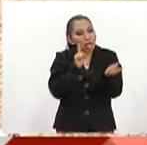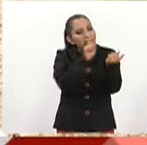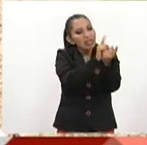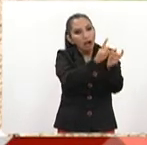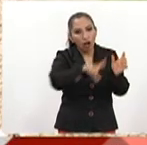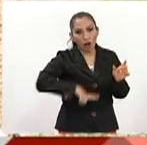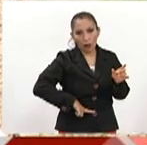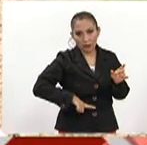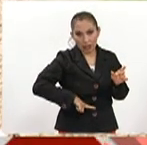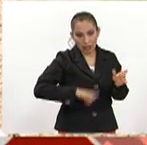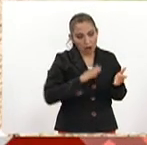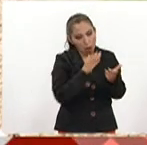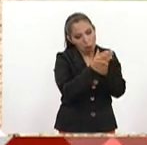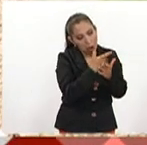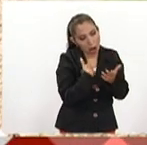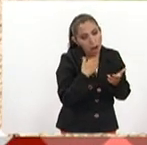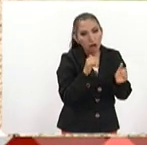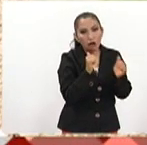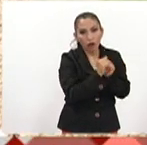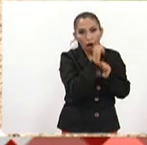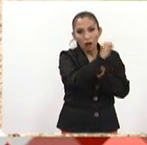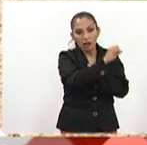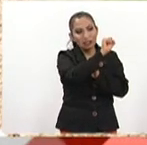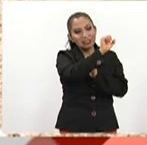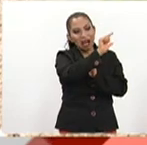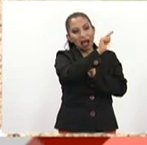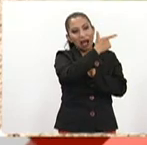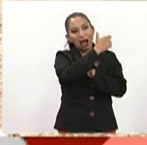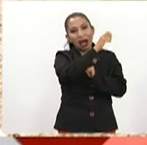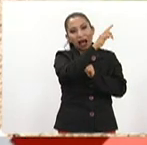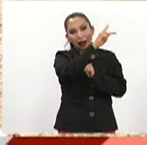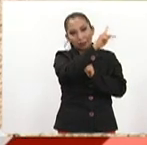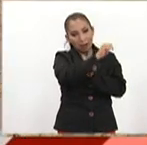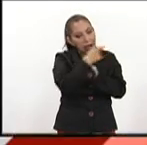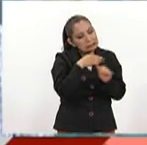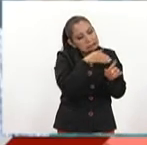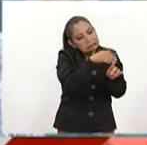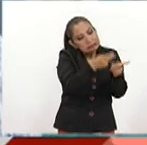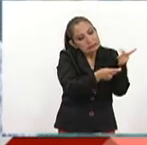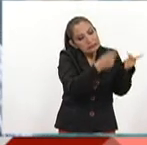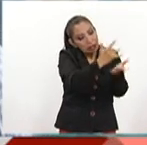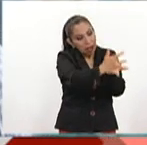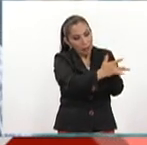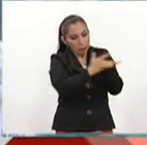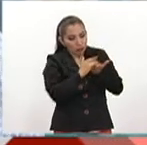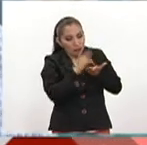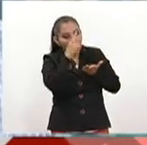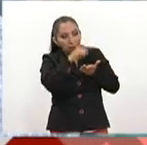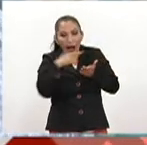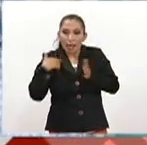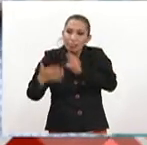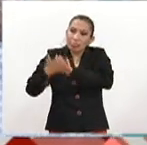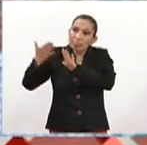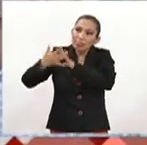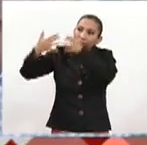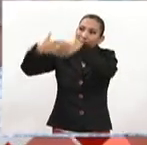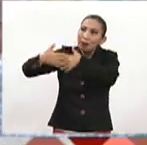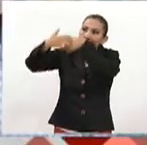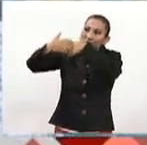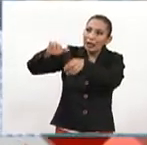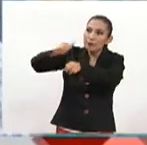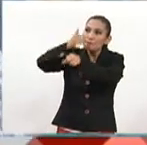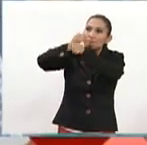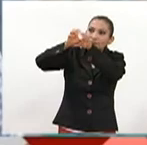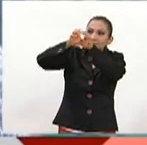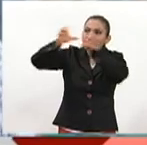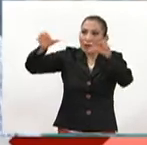gobierno a través de la Zagarpa y fue como ellos nos apoyaron para construir la fábrica que hoy tenemos y